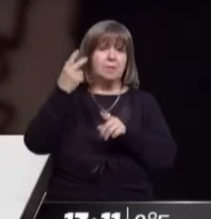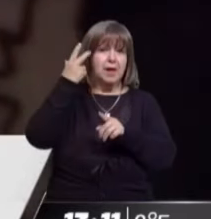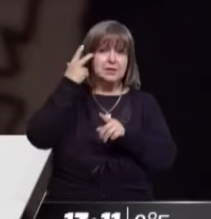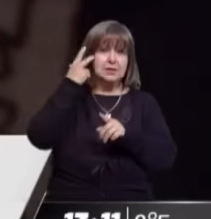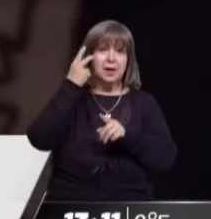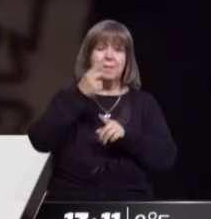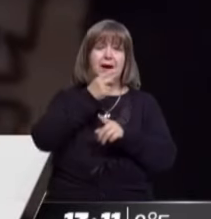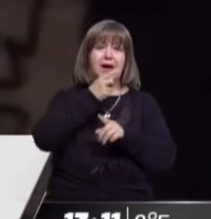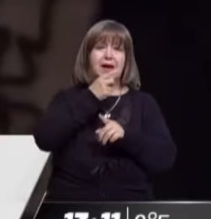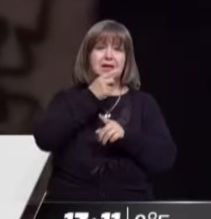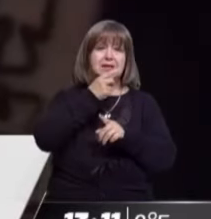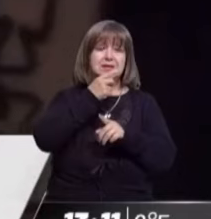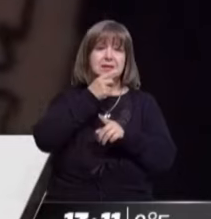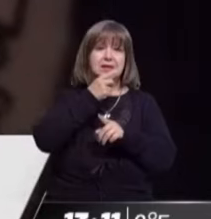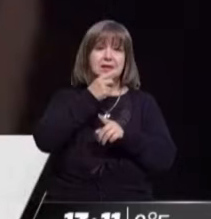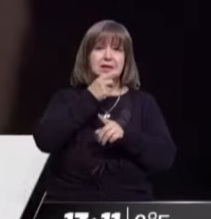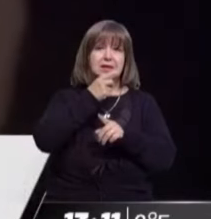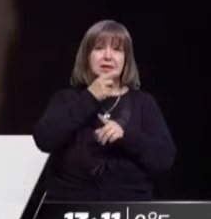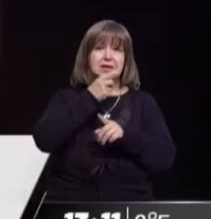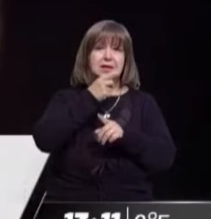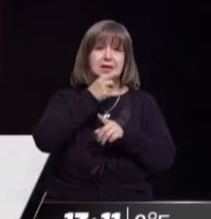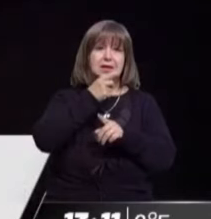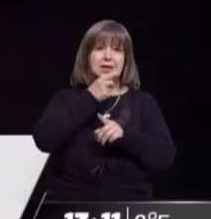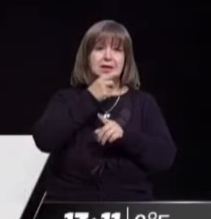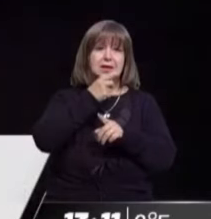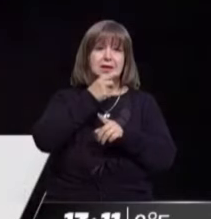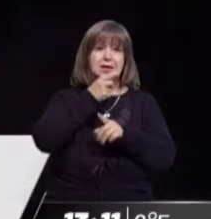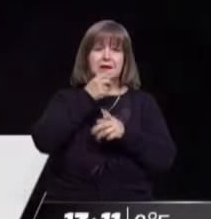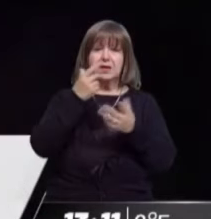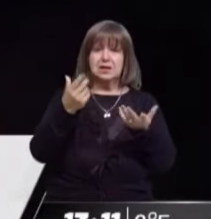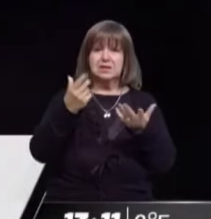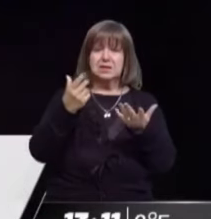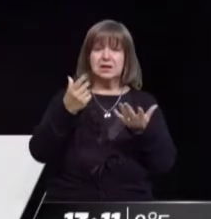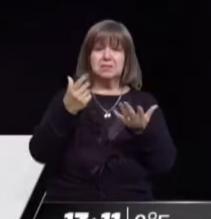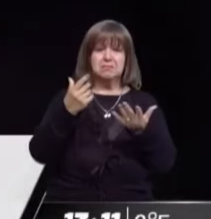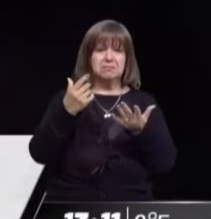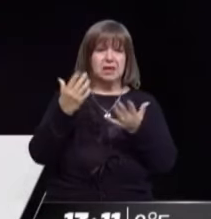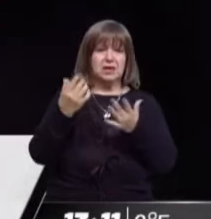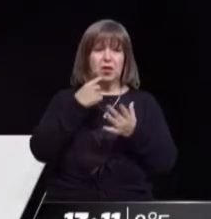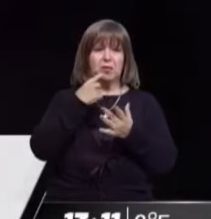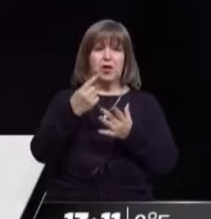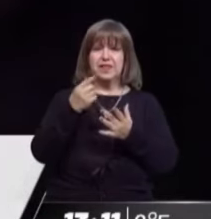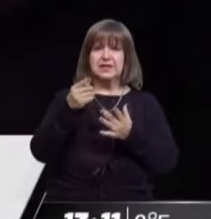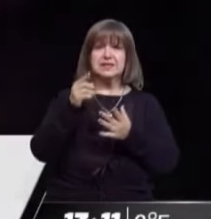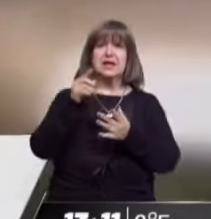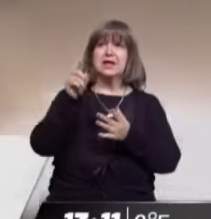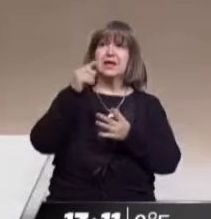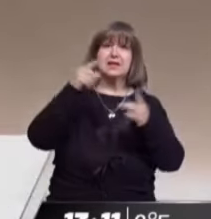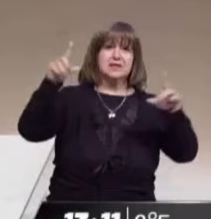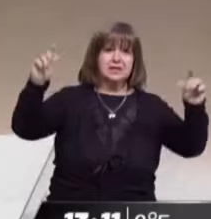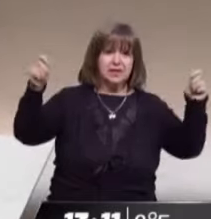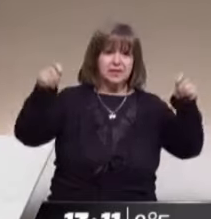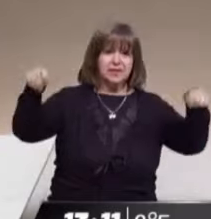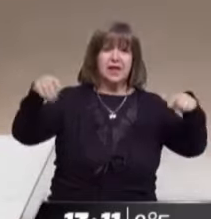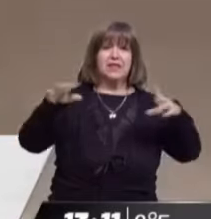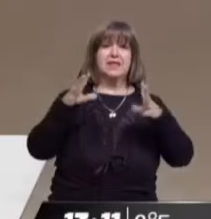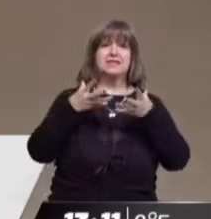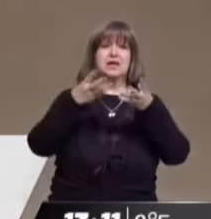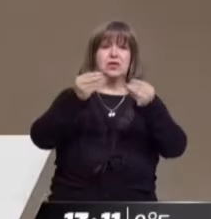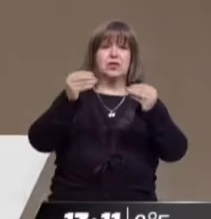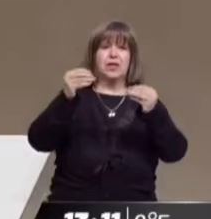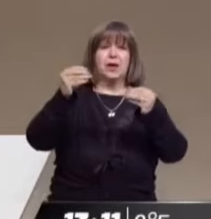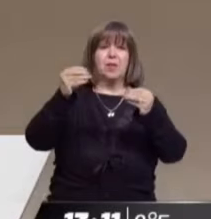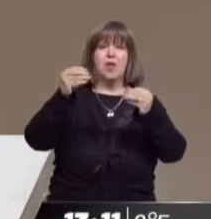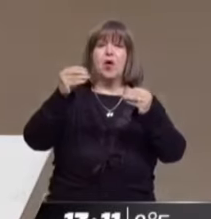generado la misma cantidad de emisiones de carbono que los dos tercios más pobres Es un y miren ahí el contundente mensaje que dice ayudemos a al planeta